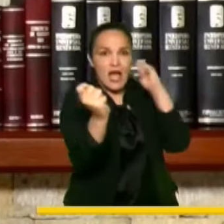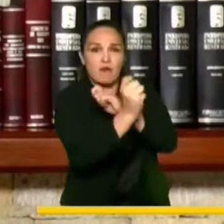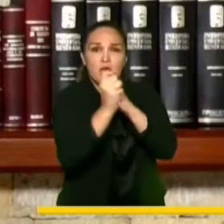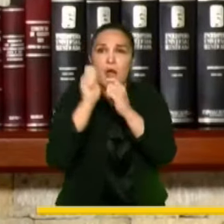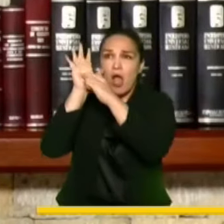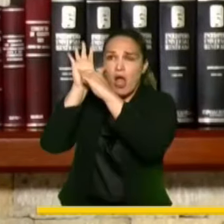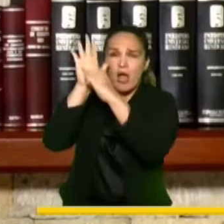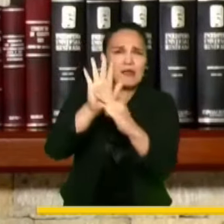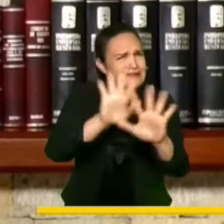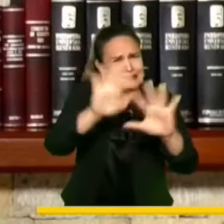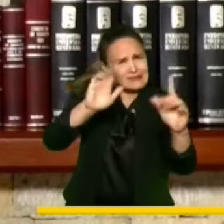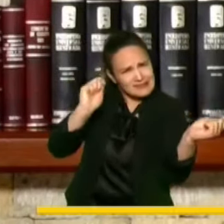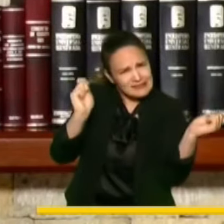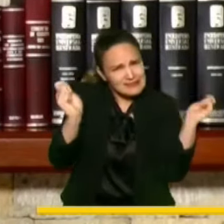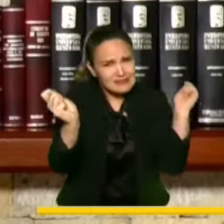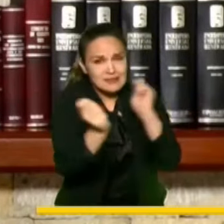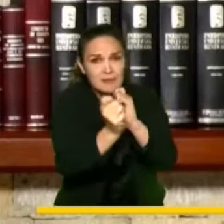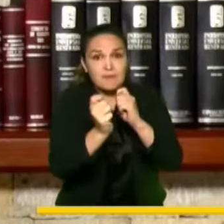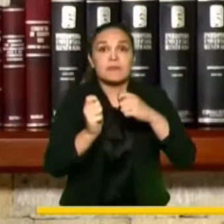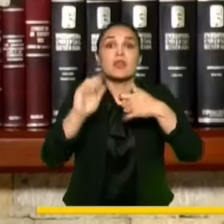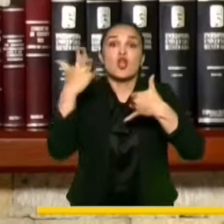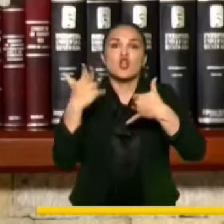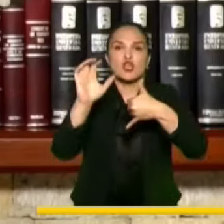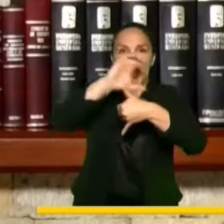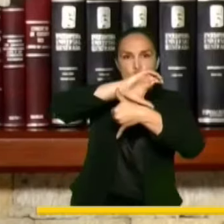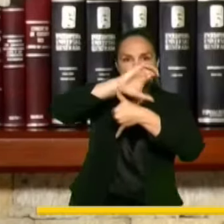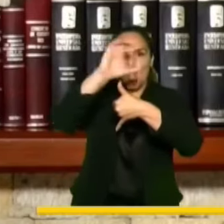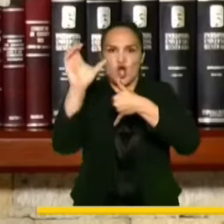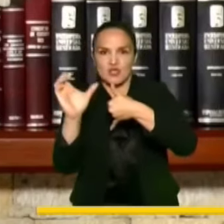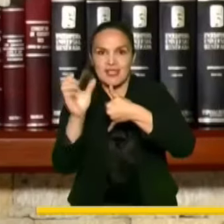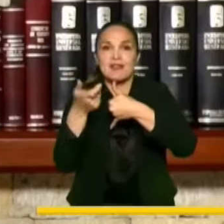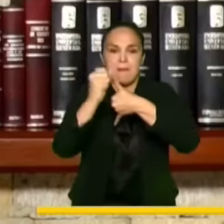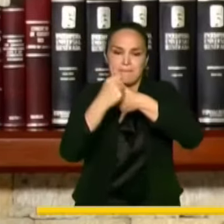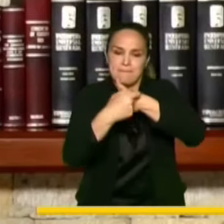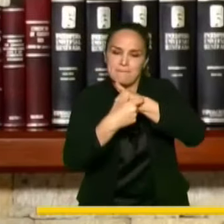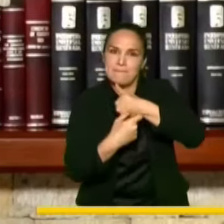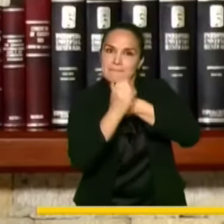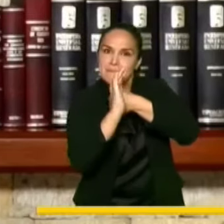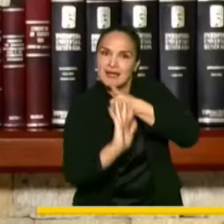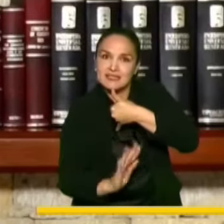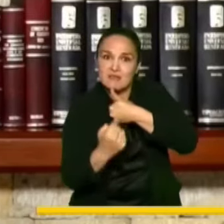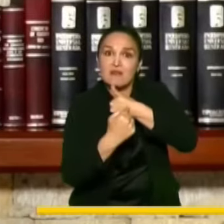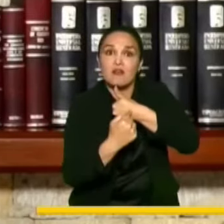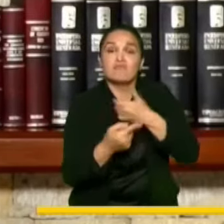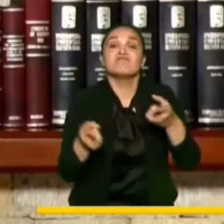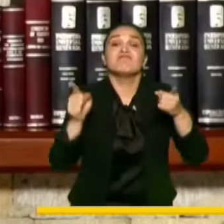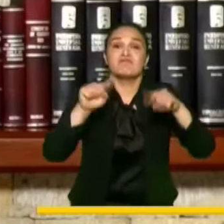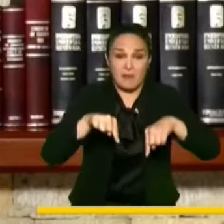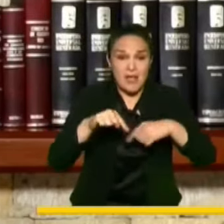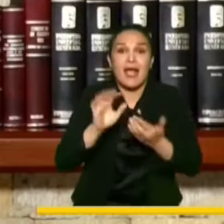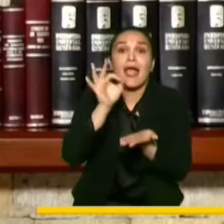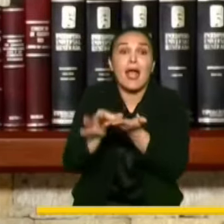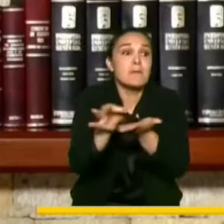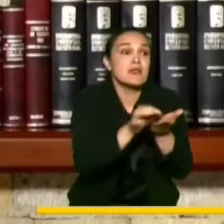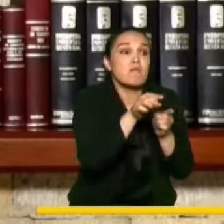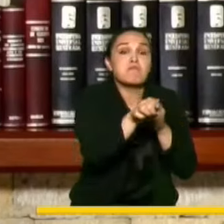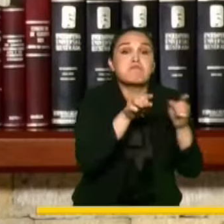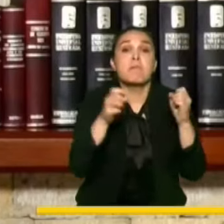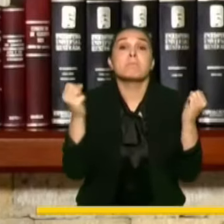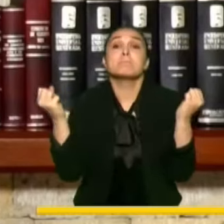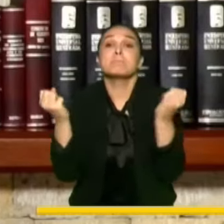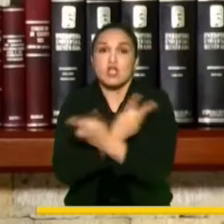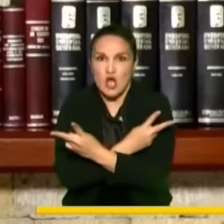ciudades costeras y en la capital de la República ha crecido otro tipo de violencia ligada a las bandas